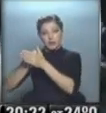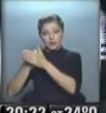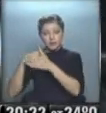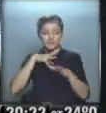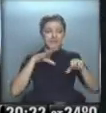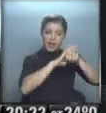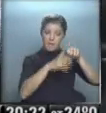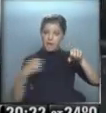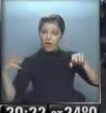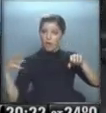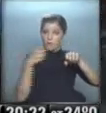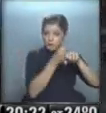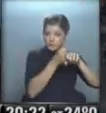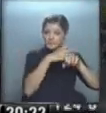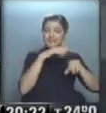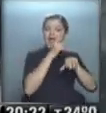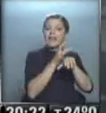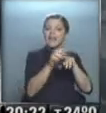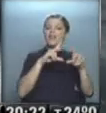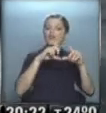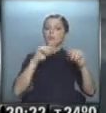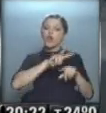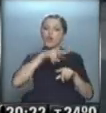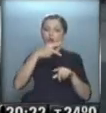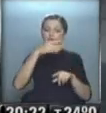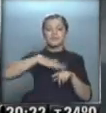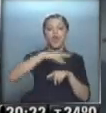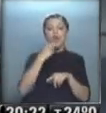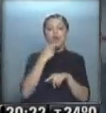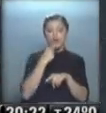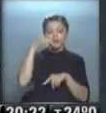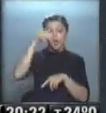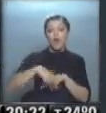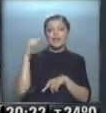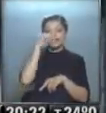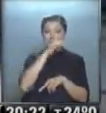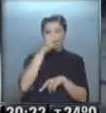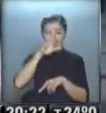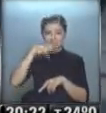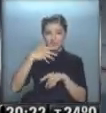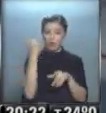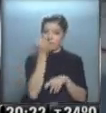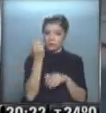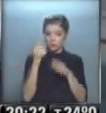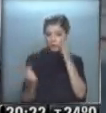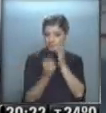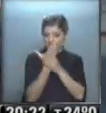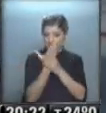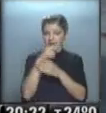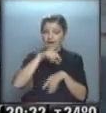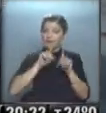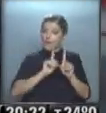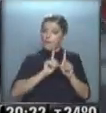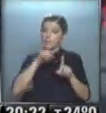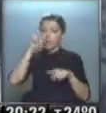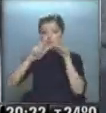contra el paragolpes del andén 2 de la estación porteña de 11 a las 7:25 de la mañana. Como consecuencia del impacto, que no